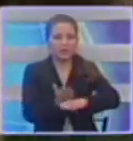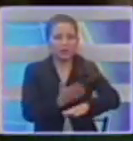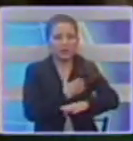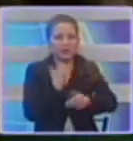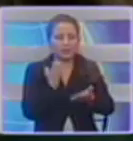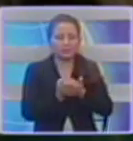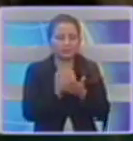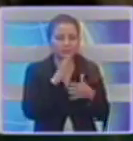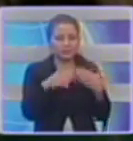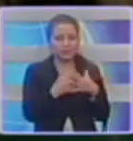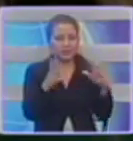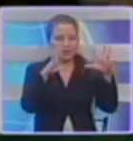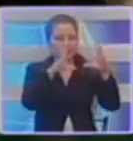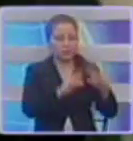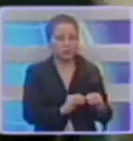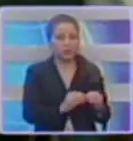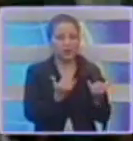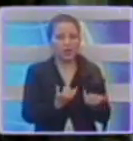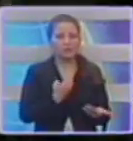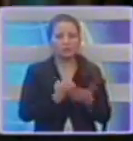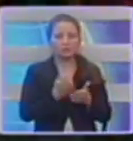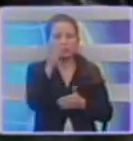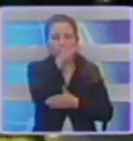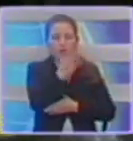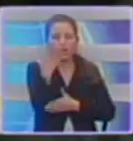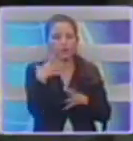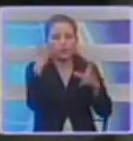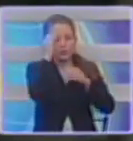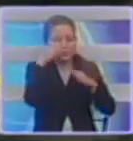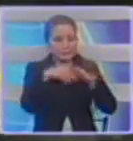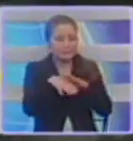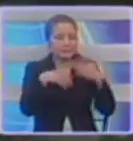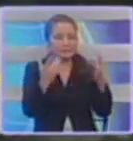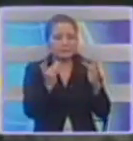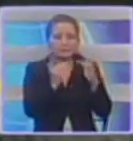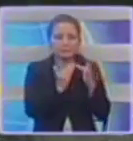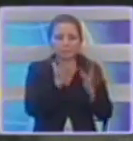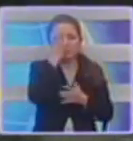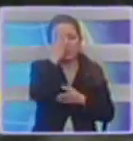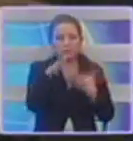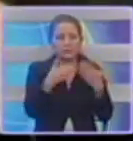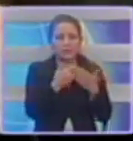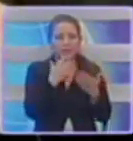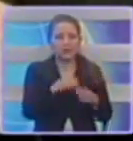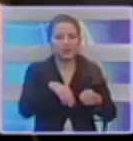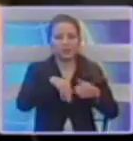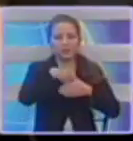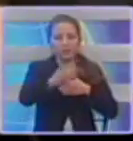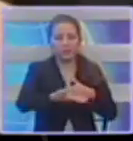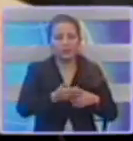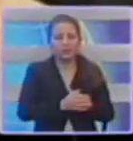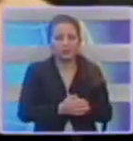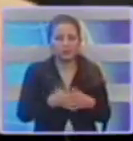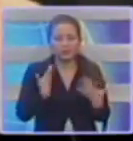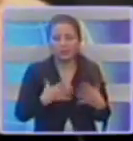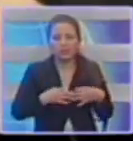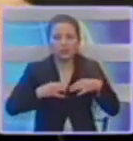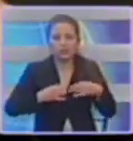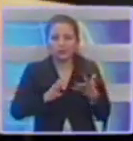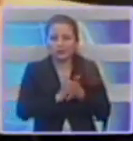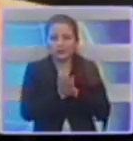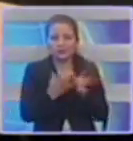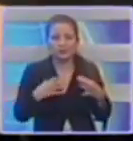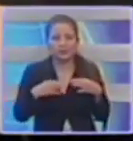adquirido quedaron destruidos. Ahora tendrán que buscar dónde pasar la noche, pues prácticamente se quedaron en la calle. Lo quedamos con esta ropa, como